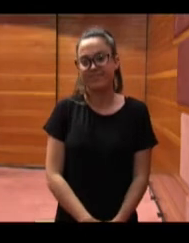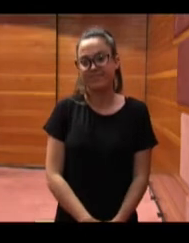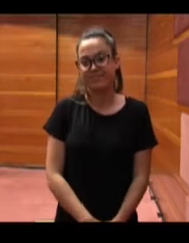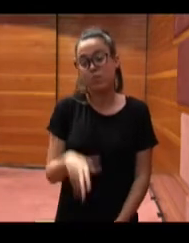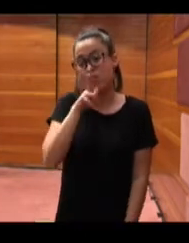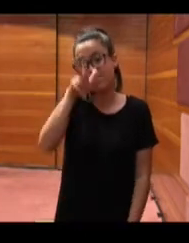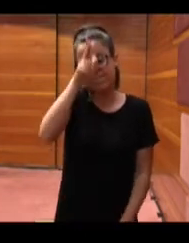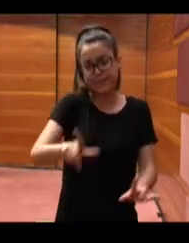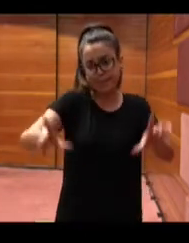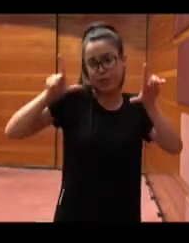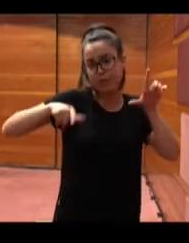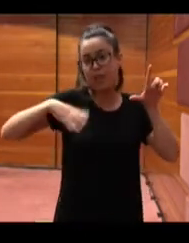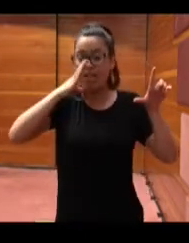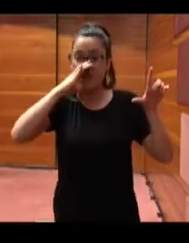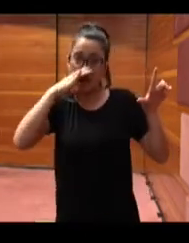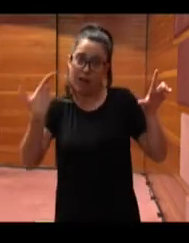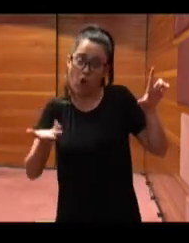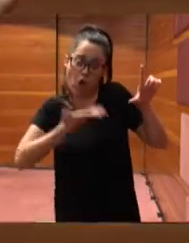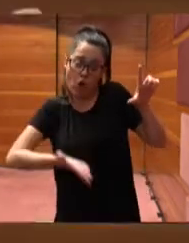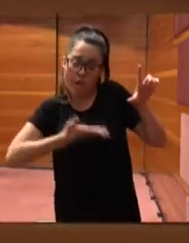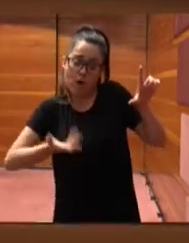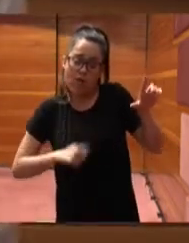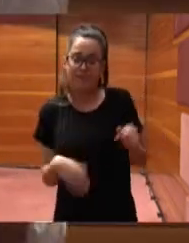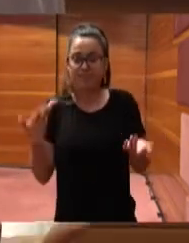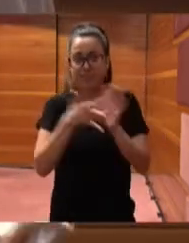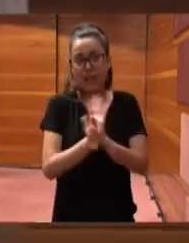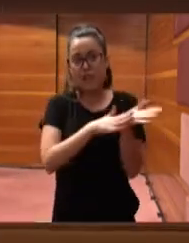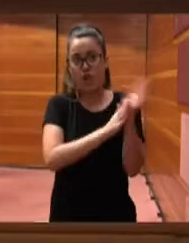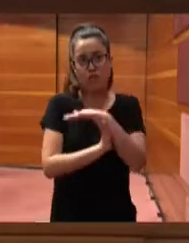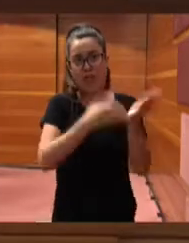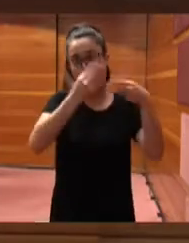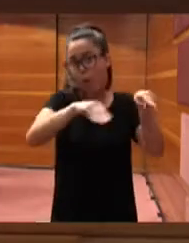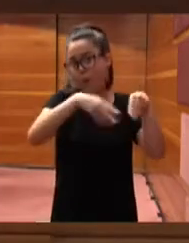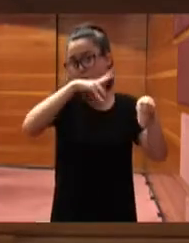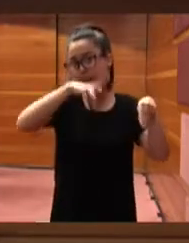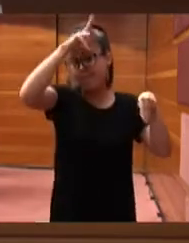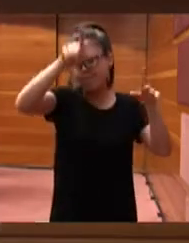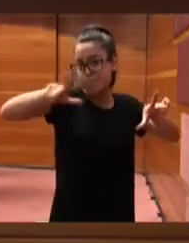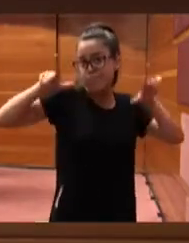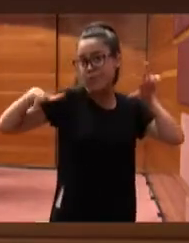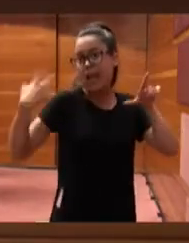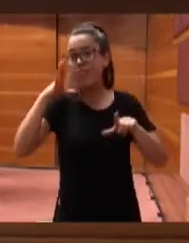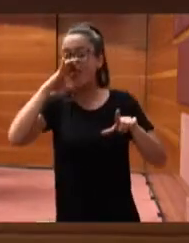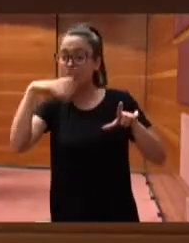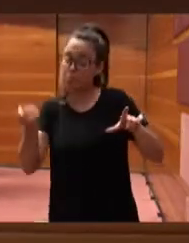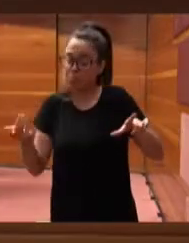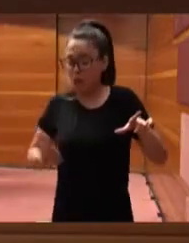Es decir, el cerdo está ahí, es parte de... Y tiene algo que ver con esto. La